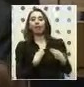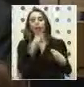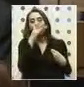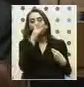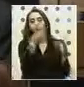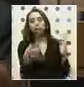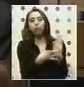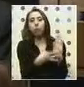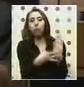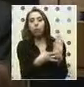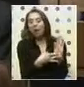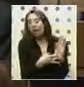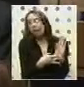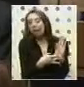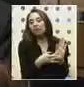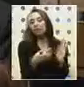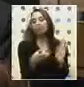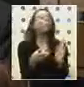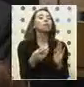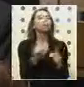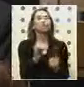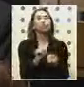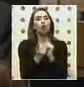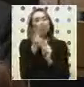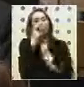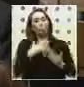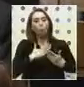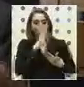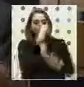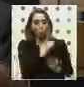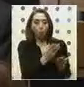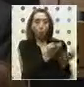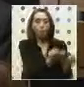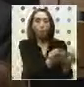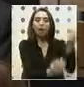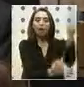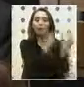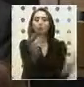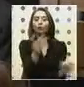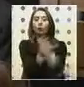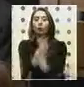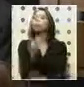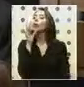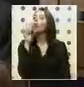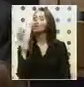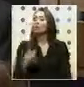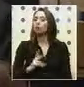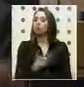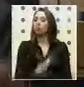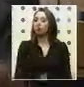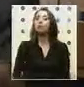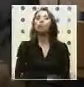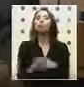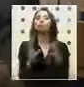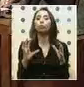fe, por sobre todo, toda humanidad con nuestros adultos mayores. He dicho, señor presidente, muchas